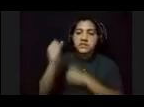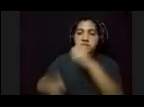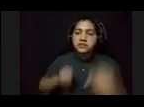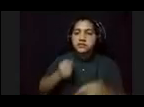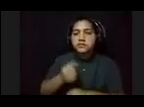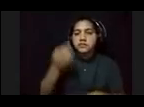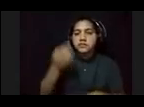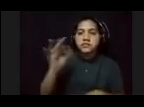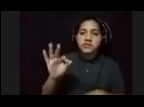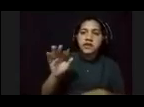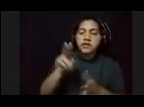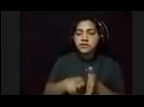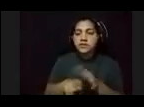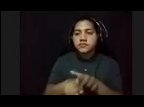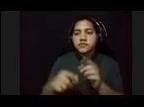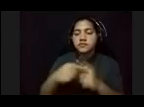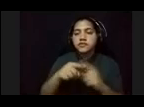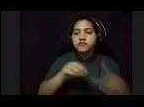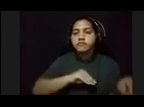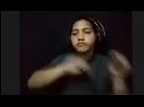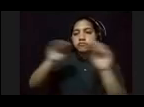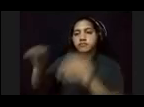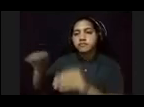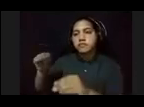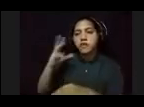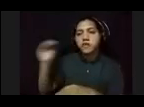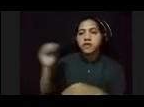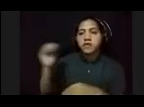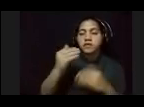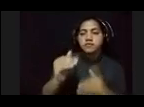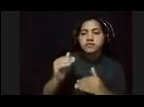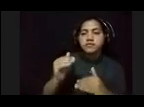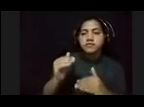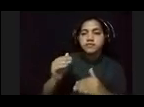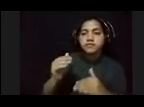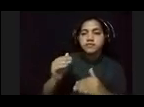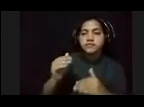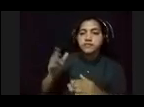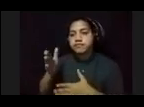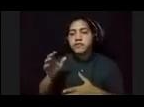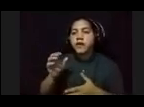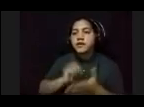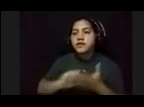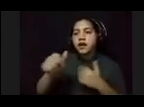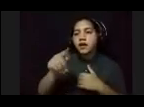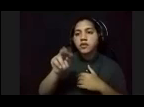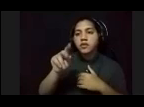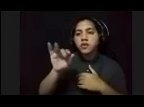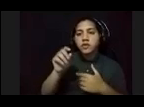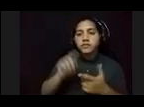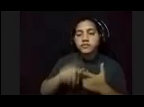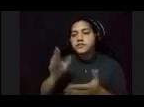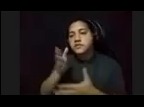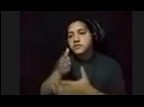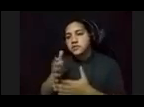se trasladó fuera de las murallas entre los baluartes de San Antonio y Santa Rosa. Así, el